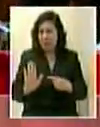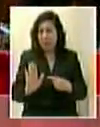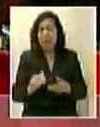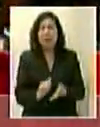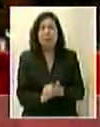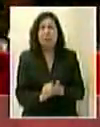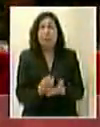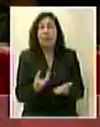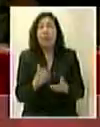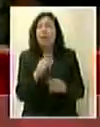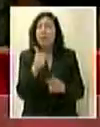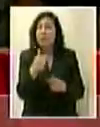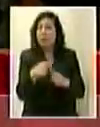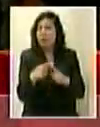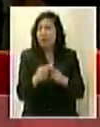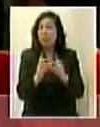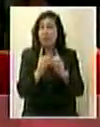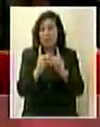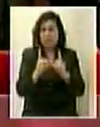ámbito distrital,